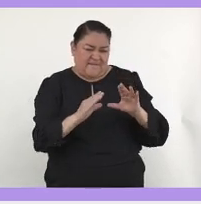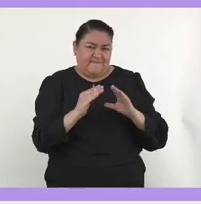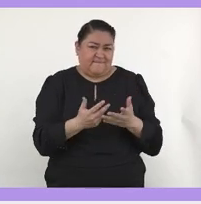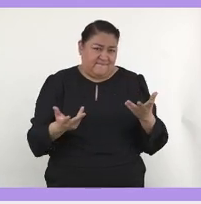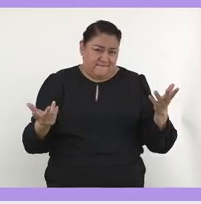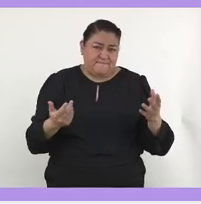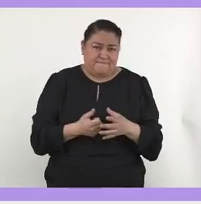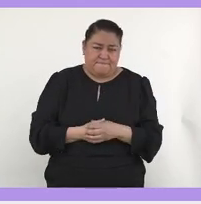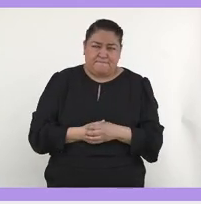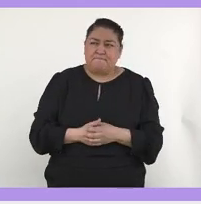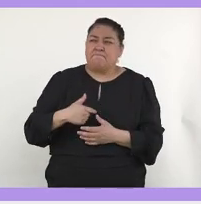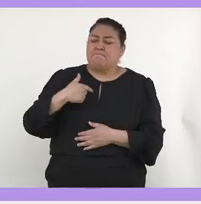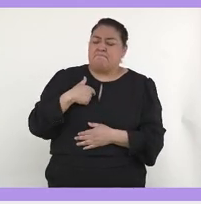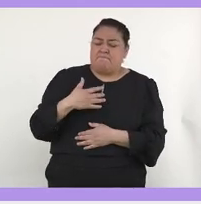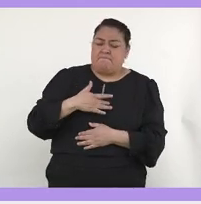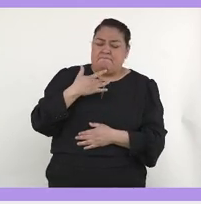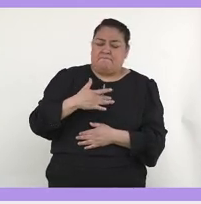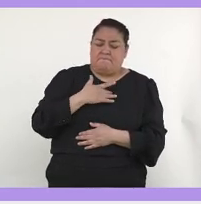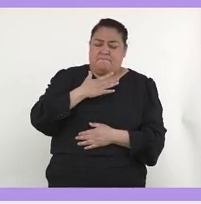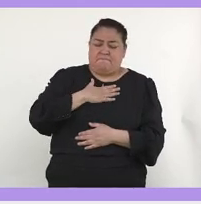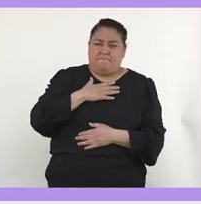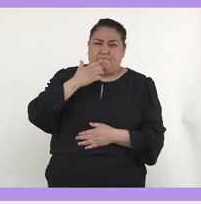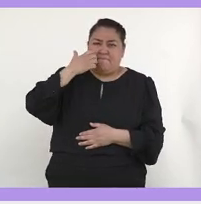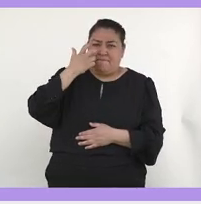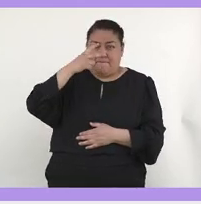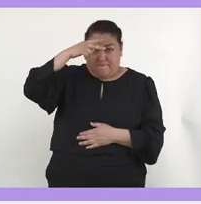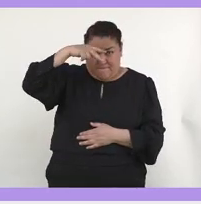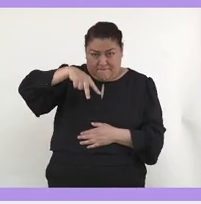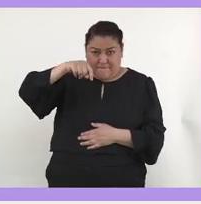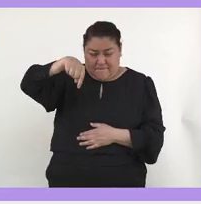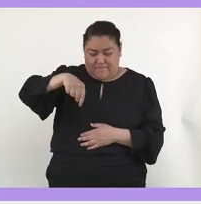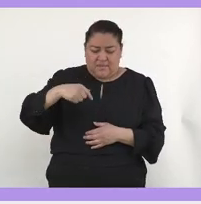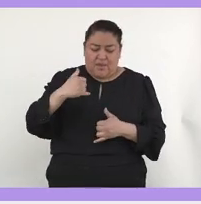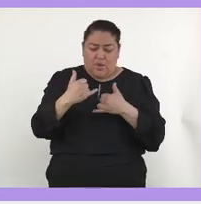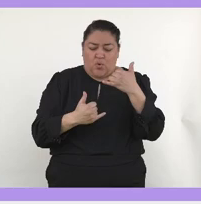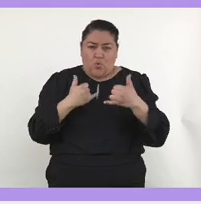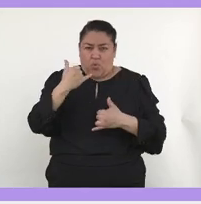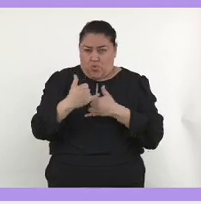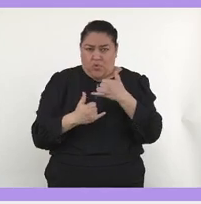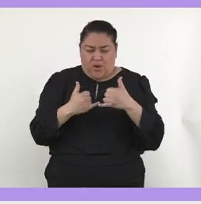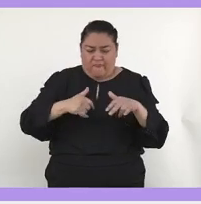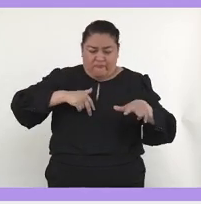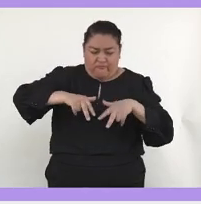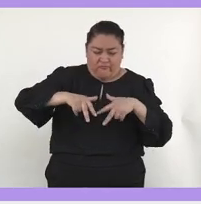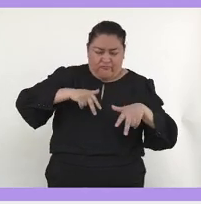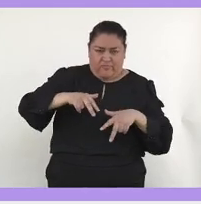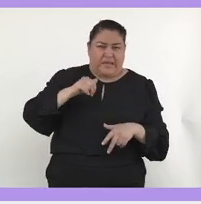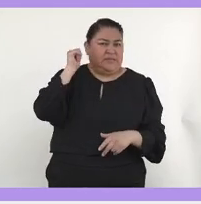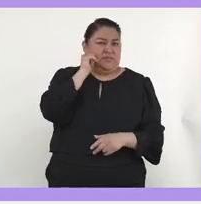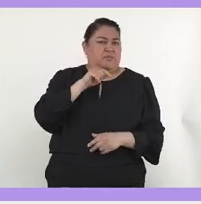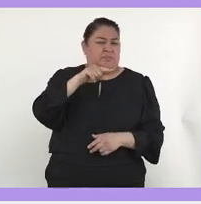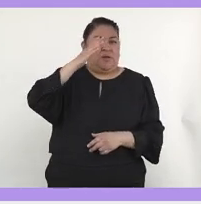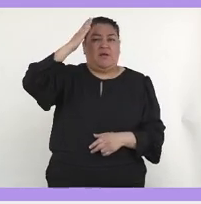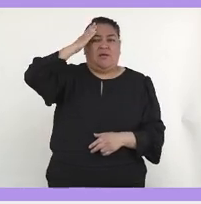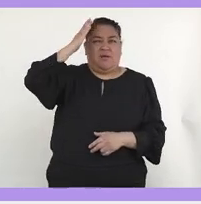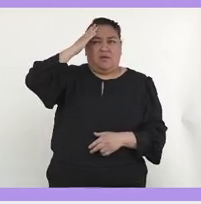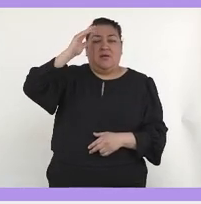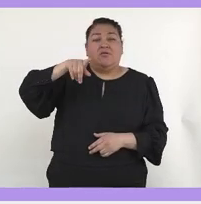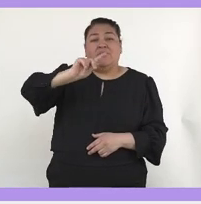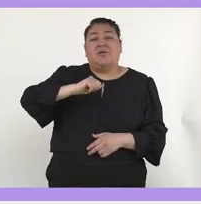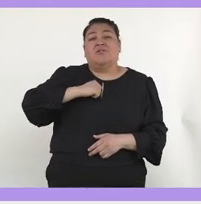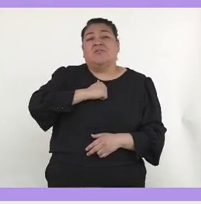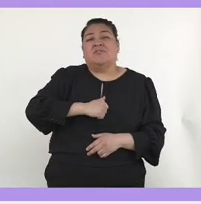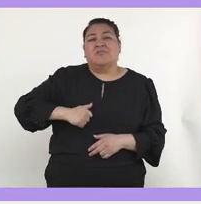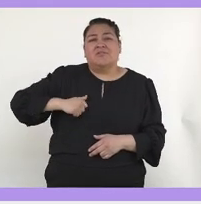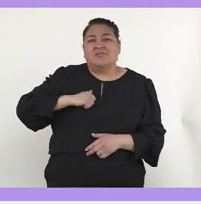quería aportar a nivel futbolístico México siempre ha sido referente lamentable no lamentablemente no se